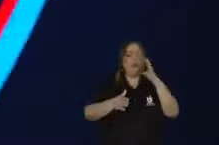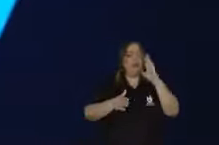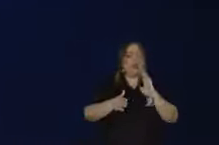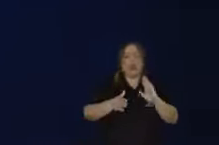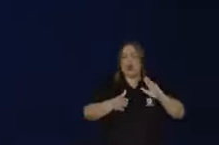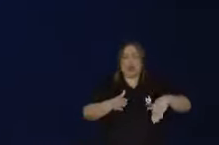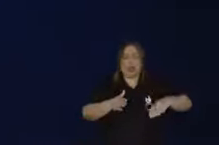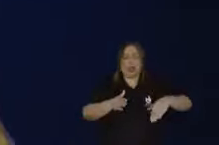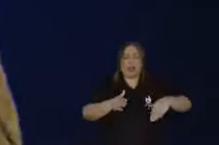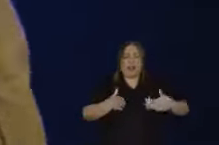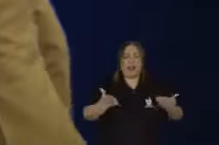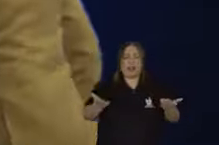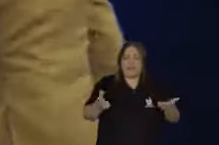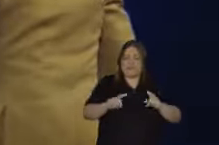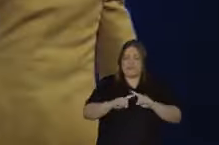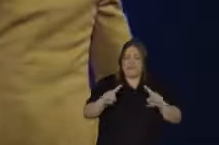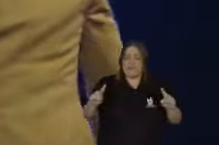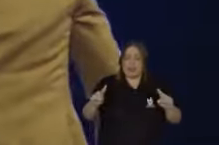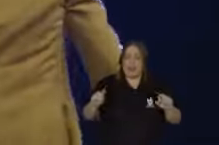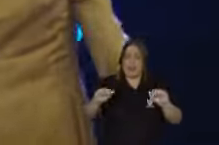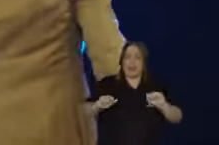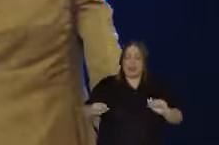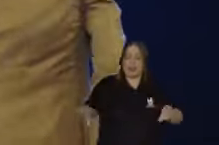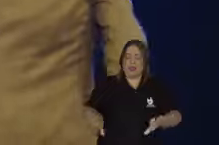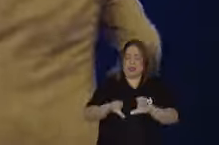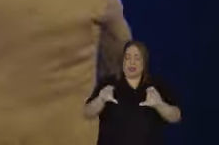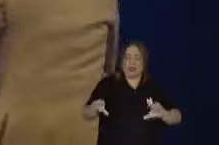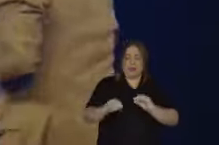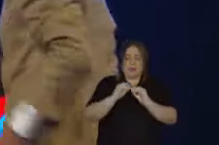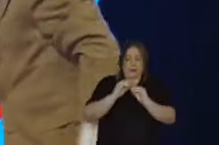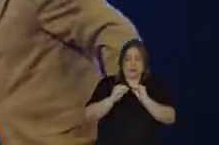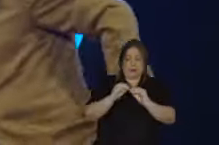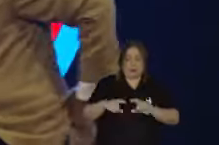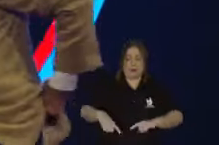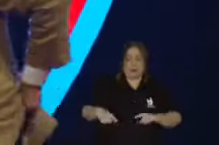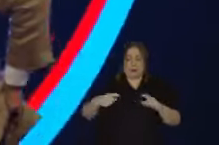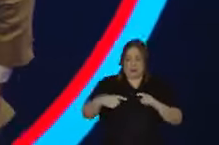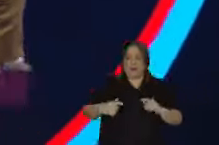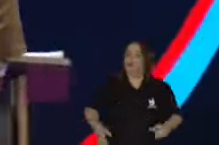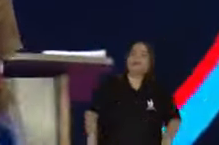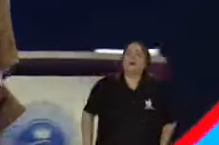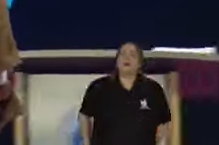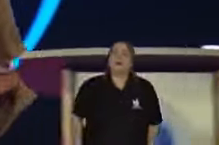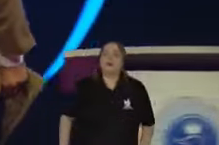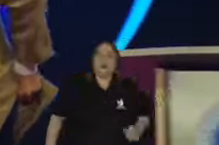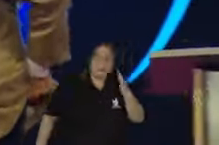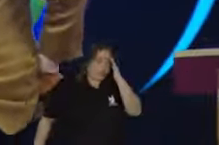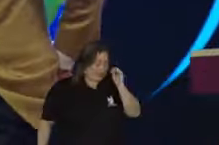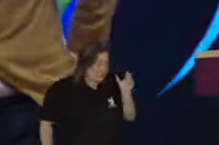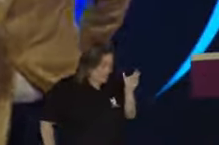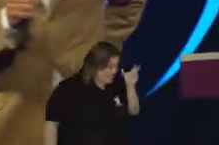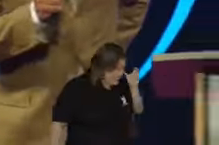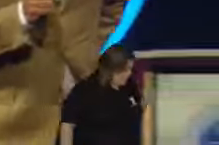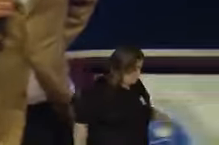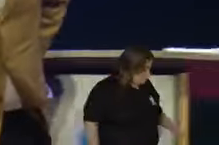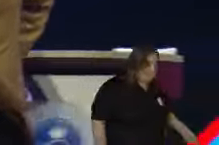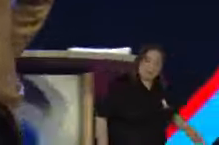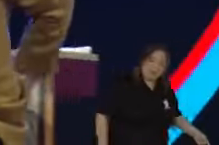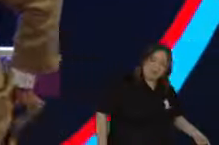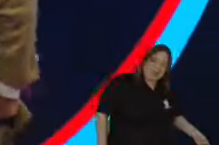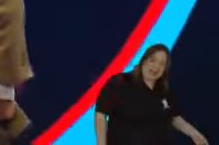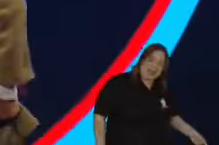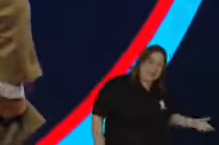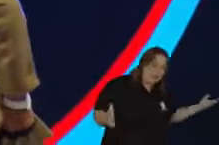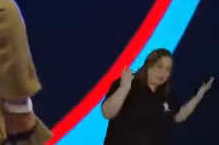no hizo en mi vida. ¡Aleluya! Así que el diablo, que es príncipe de las tinieblas, que se mueve en la